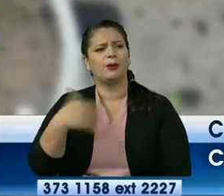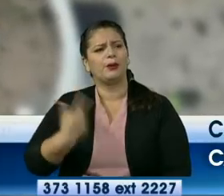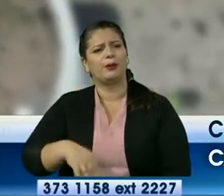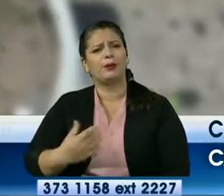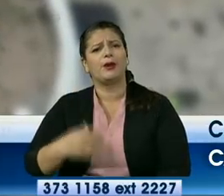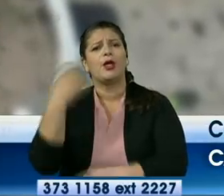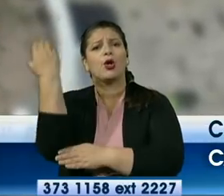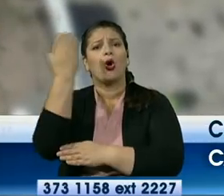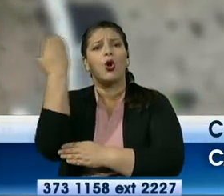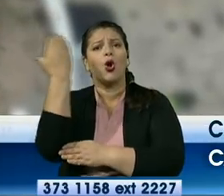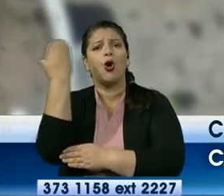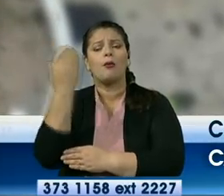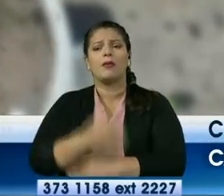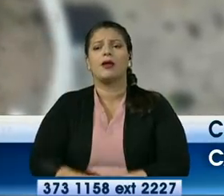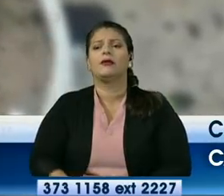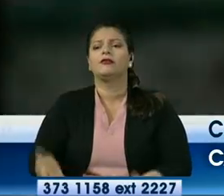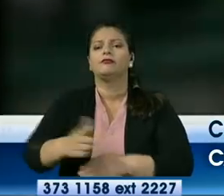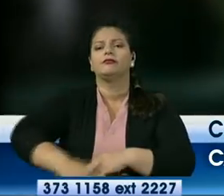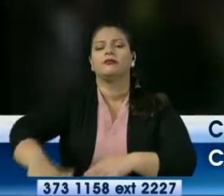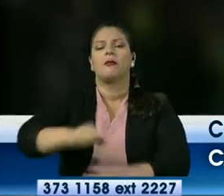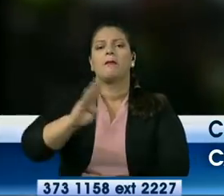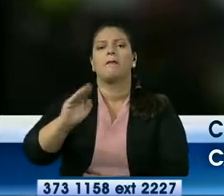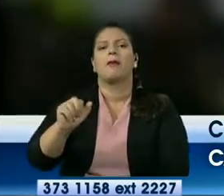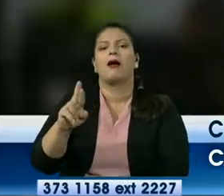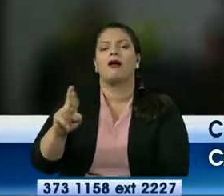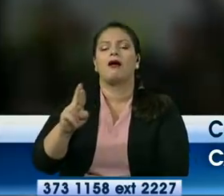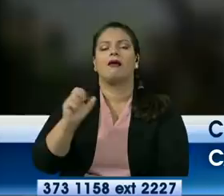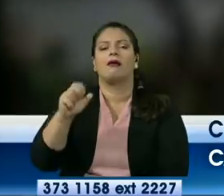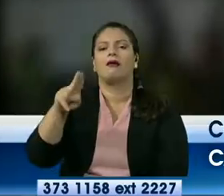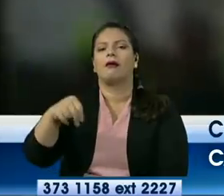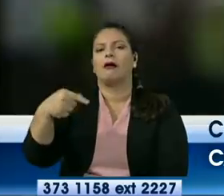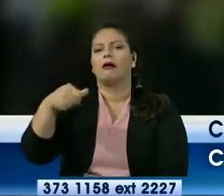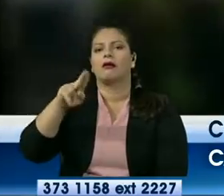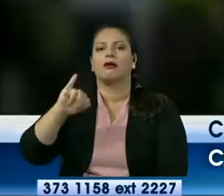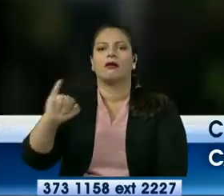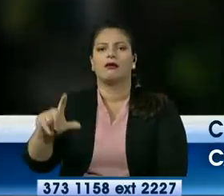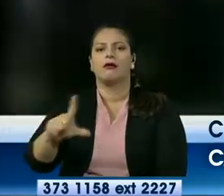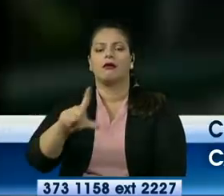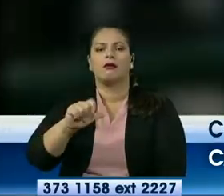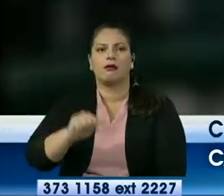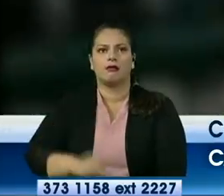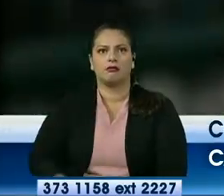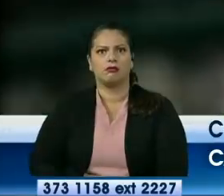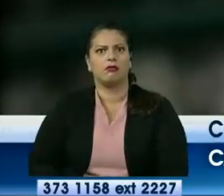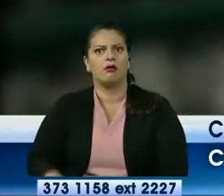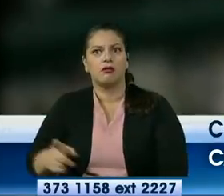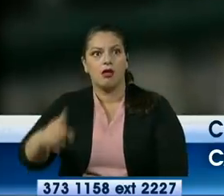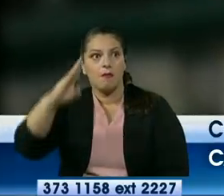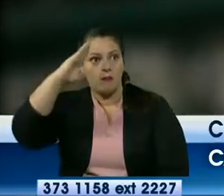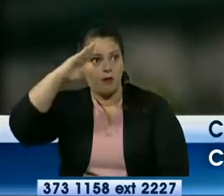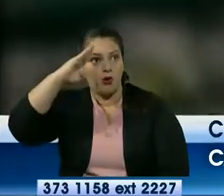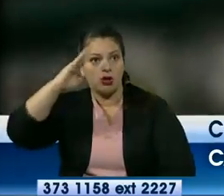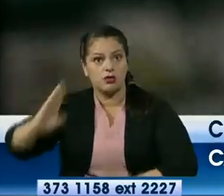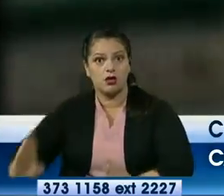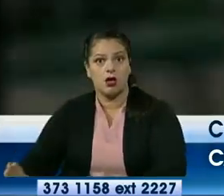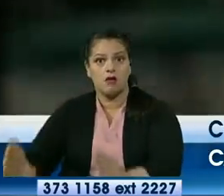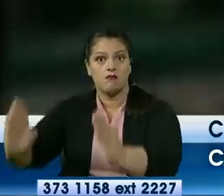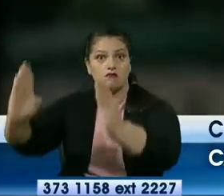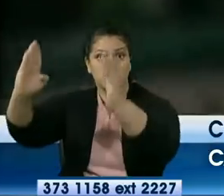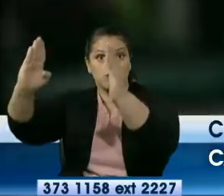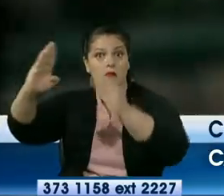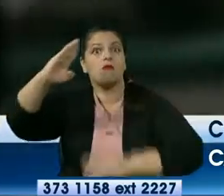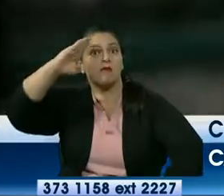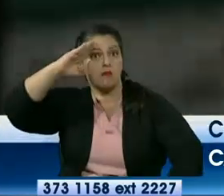de lo que se piensa fue una granada provocó la muerte de 5 gendarmes. El ataque fue ejecutado al momento en el que los